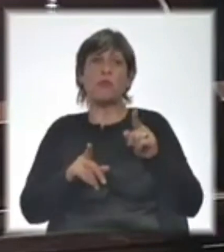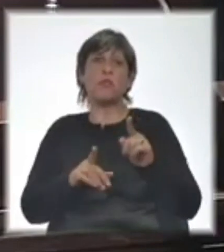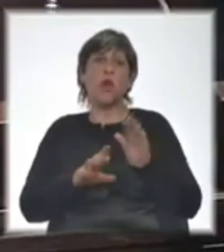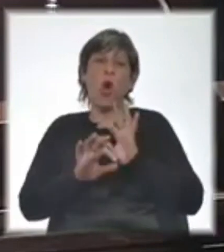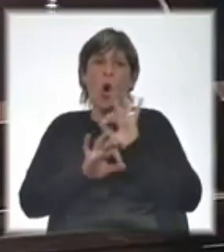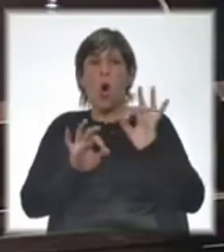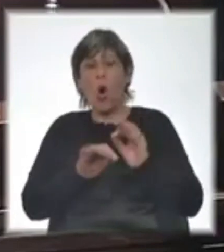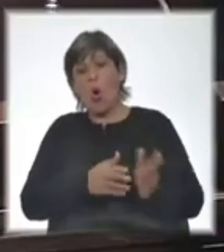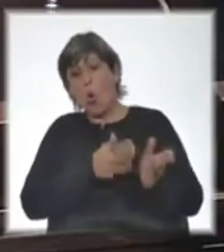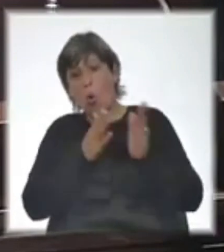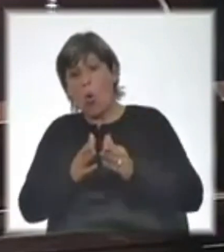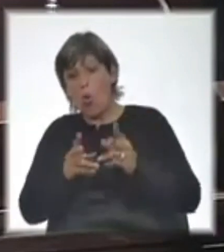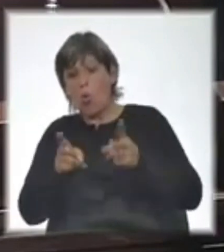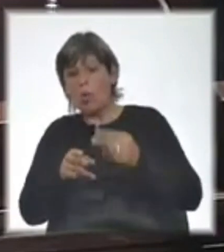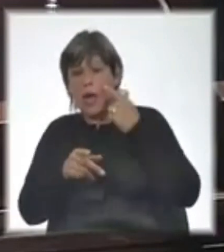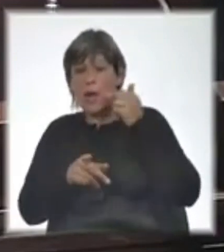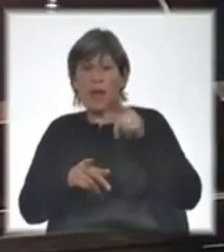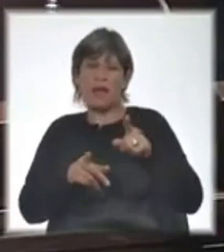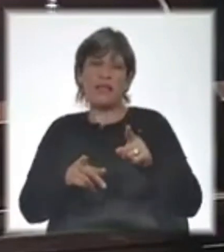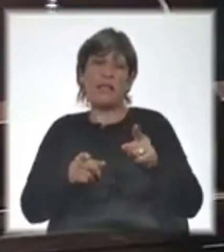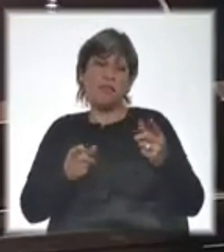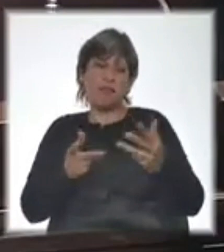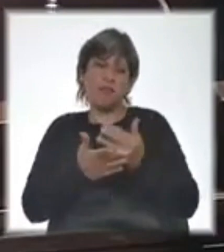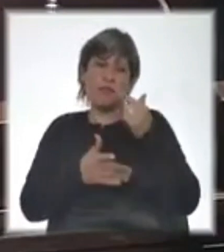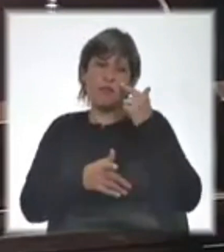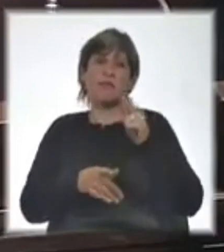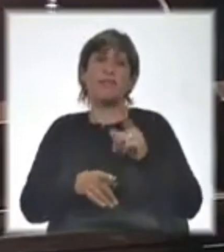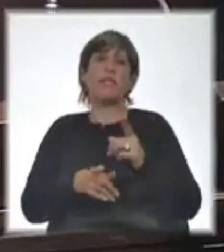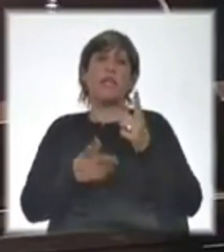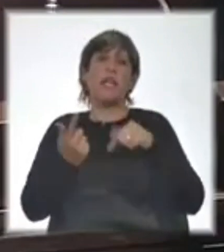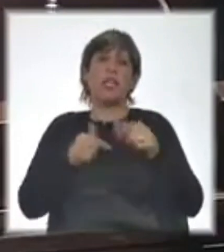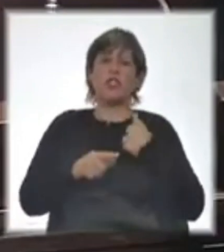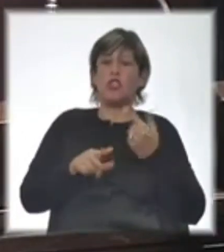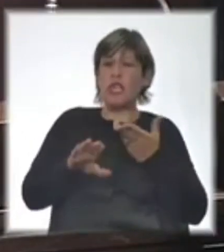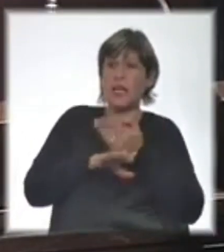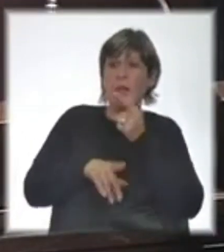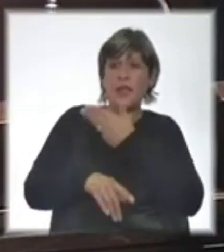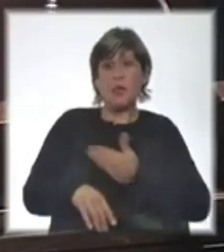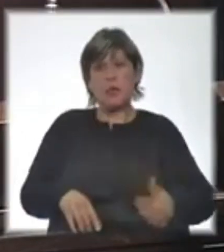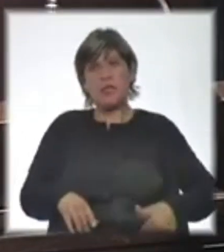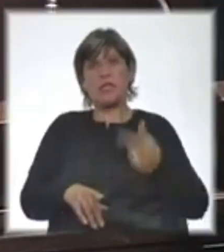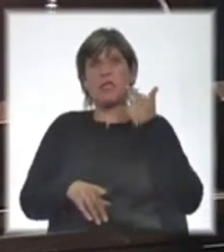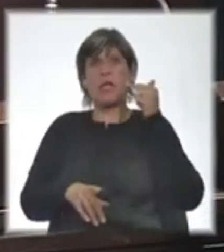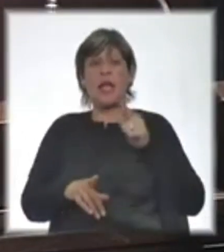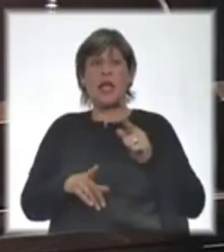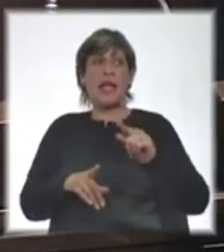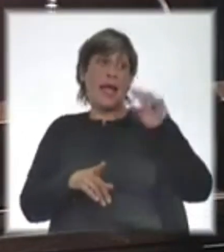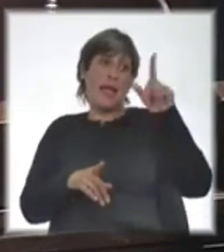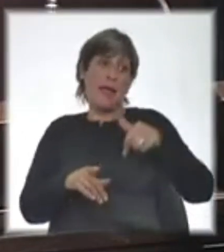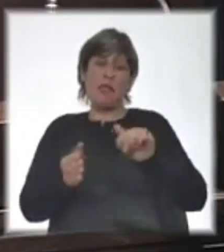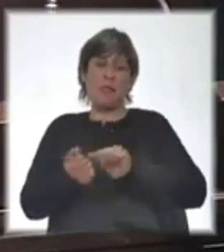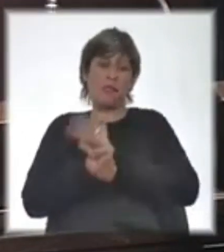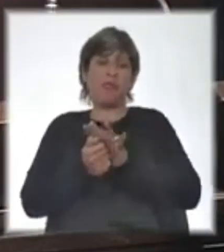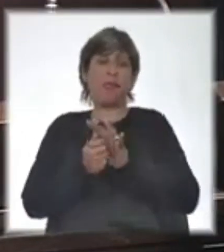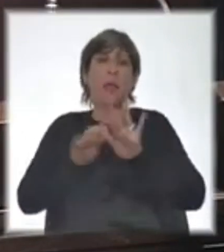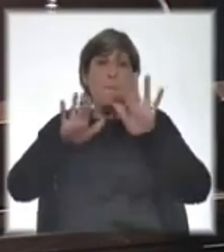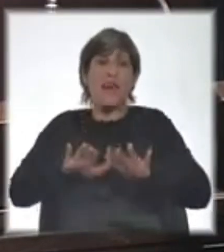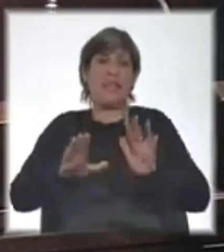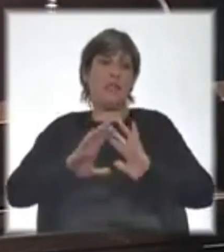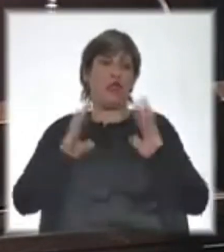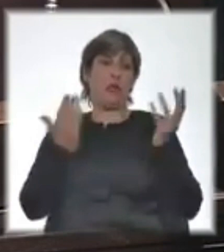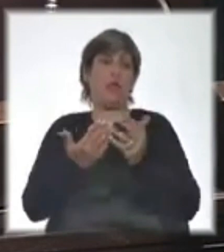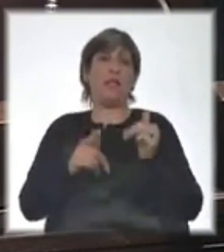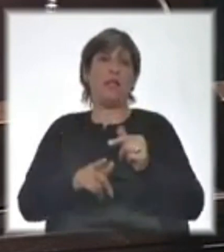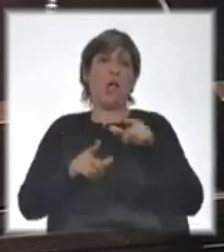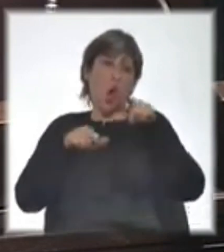una parte afectando una diligencia razonable. Entonces, ¿qué fue lo que le pedimos al presidente? Como vino el virus que paralizó el planeta, usted